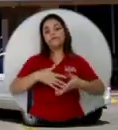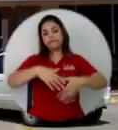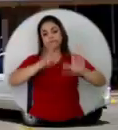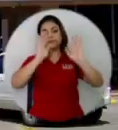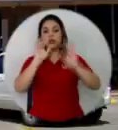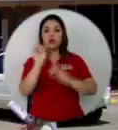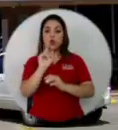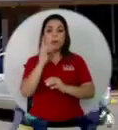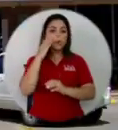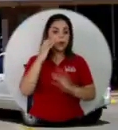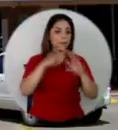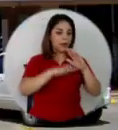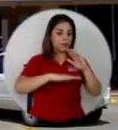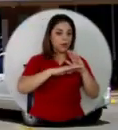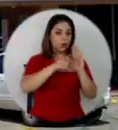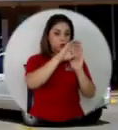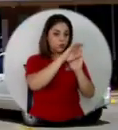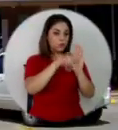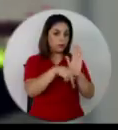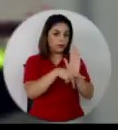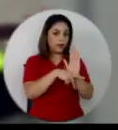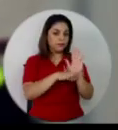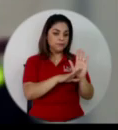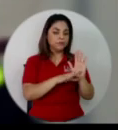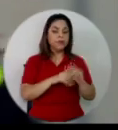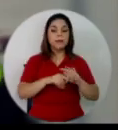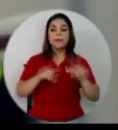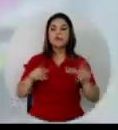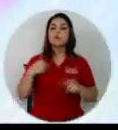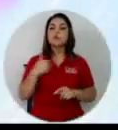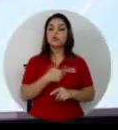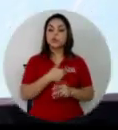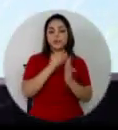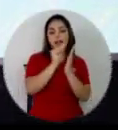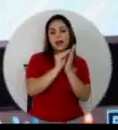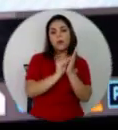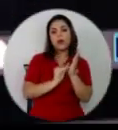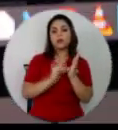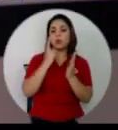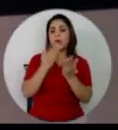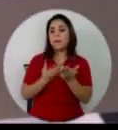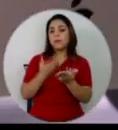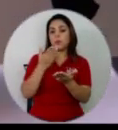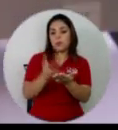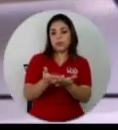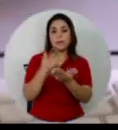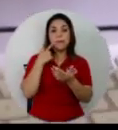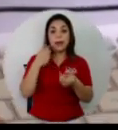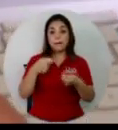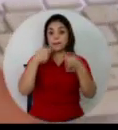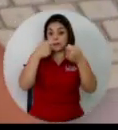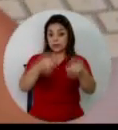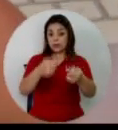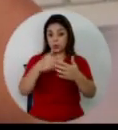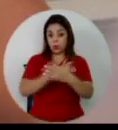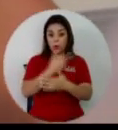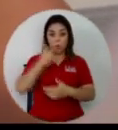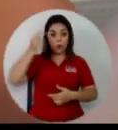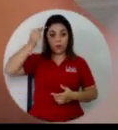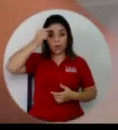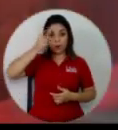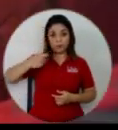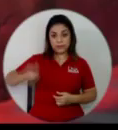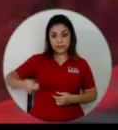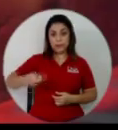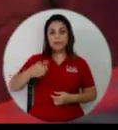artículo 85 de la Constitución Política. Entonces, estamos elaborando una propuesta para presentarla a las nuevas autoridades de gobierno en